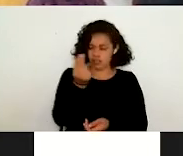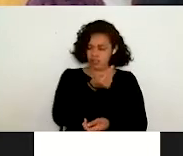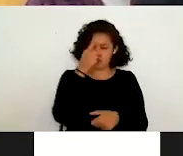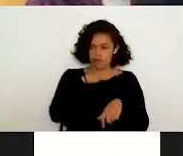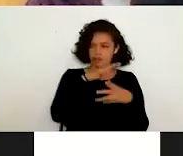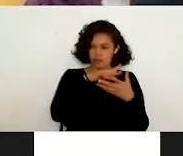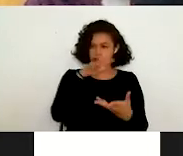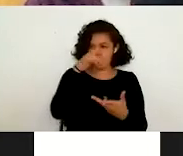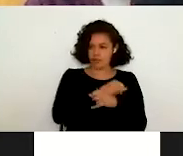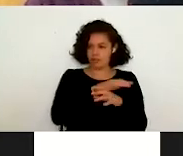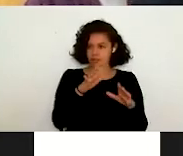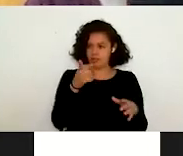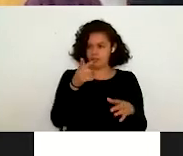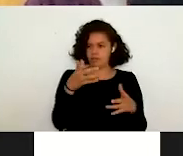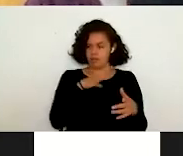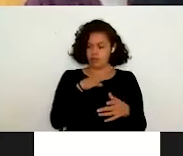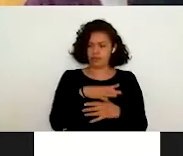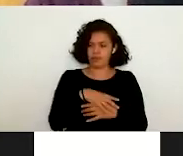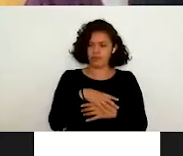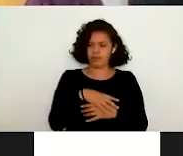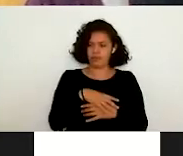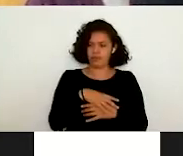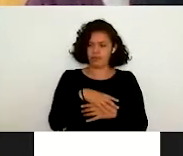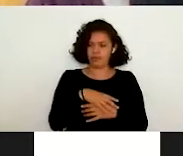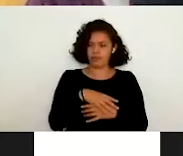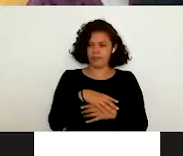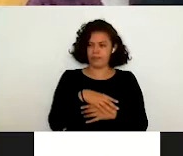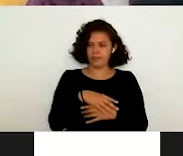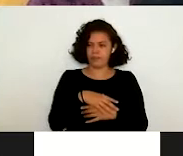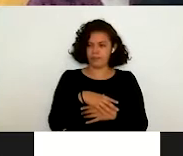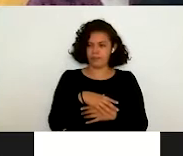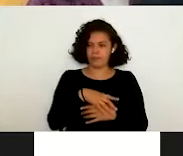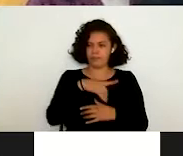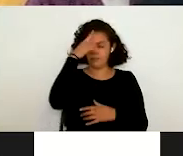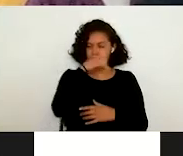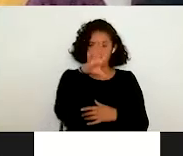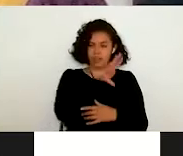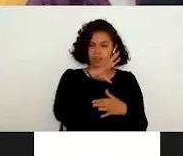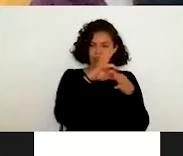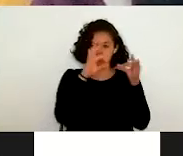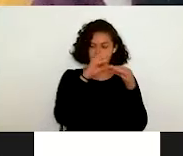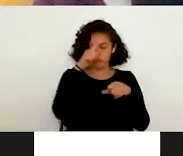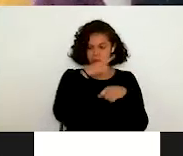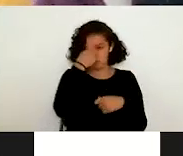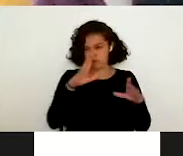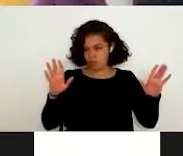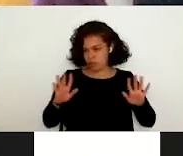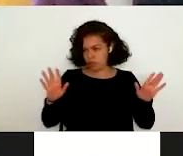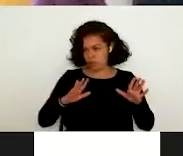de información que tengan, ¿no? Para precisar sobre las características de la población. Si tienen